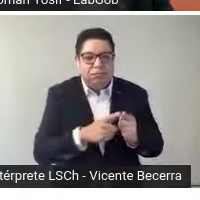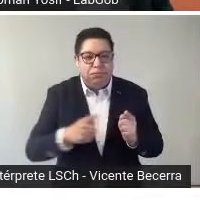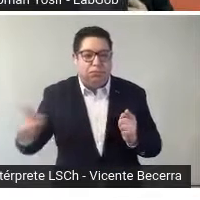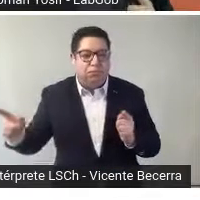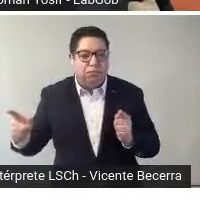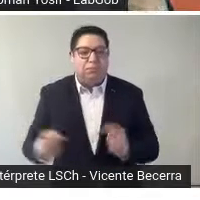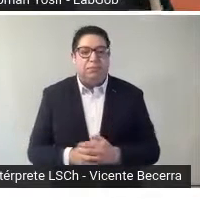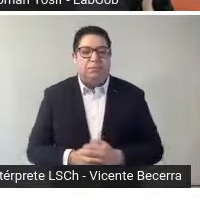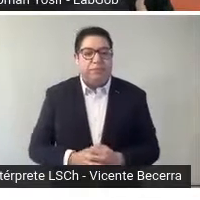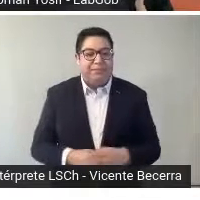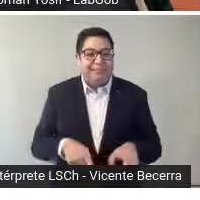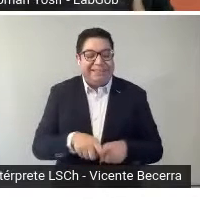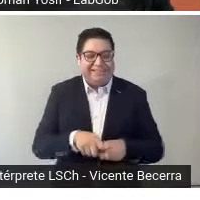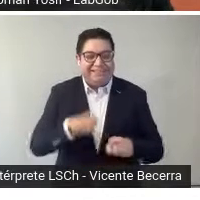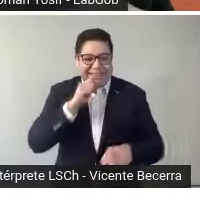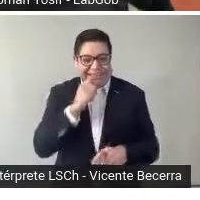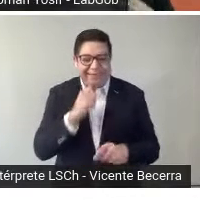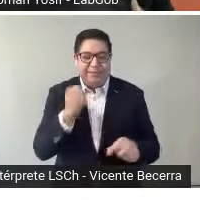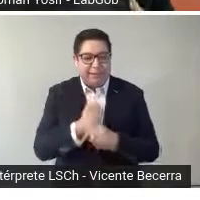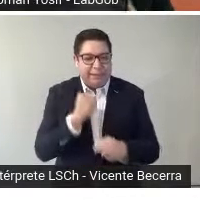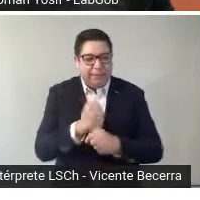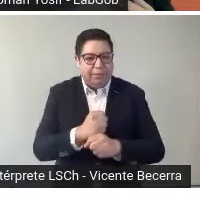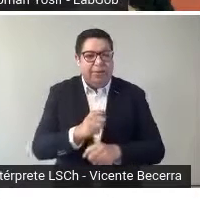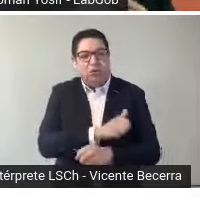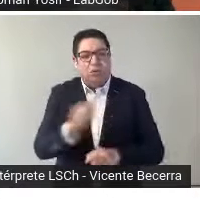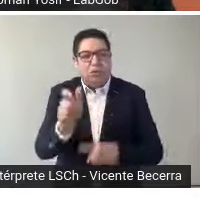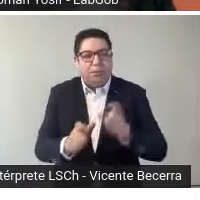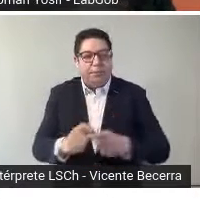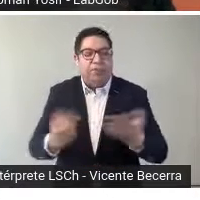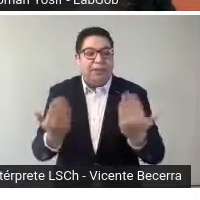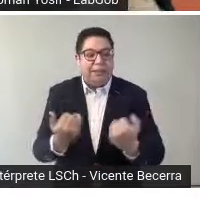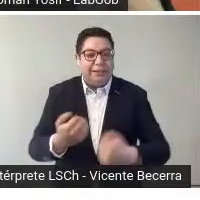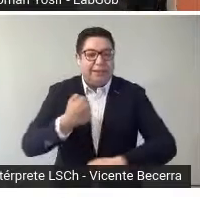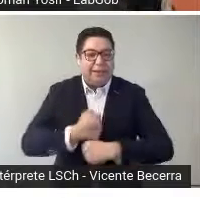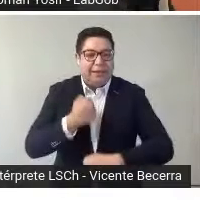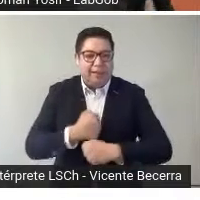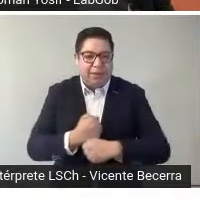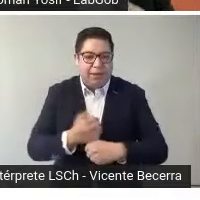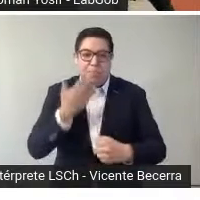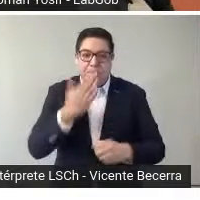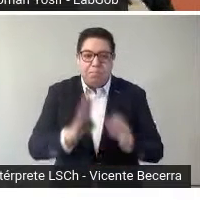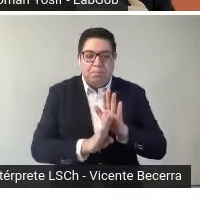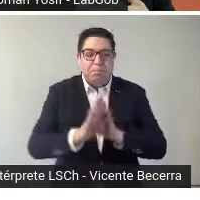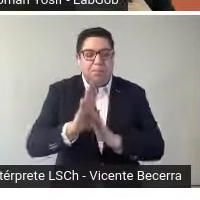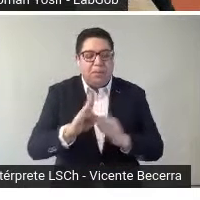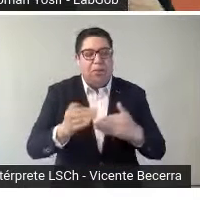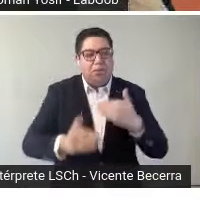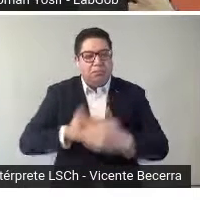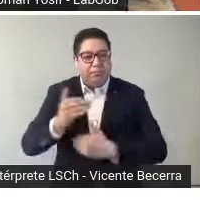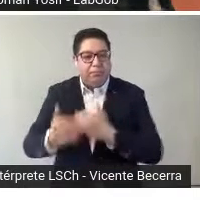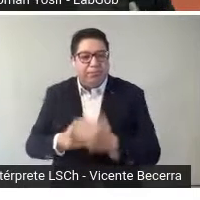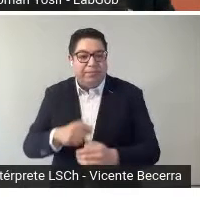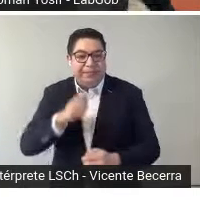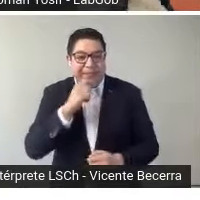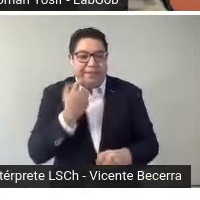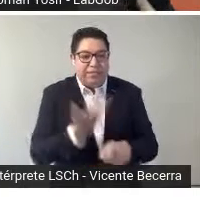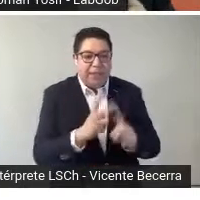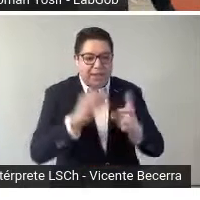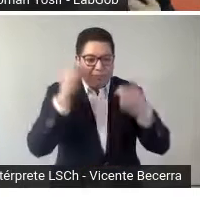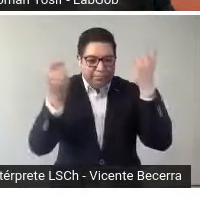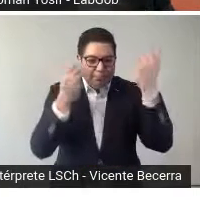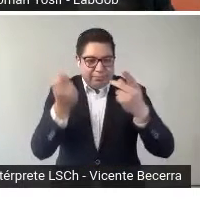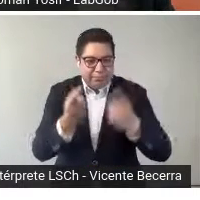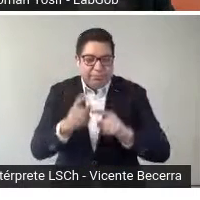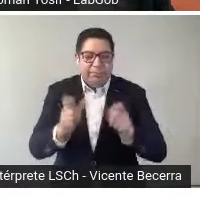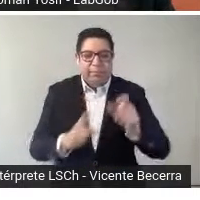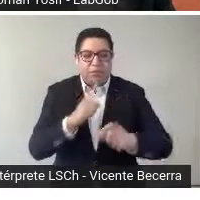tarea donde todos debemos aportar un granito de arena para seguir construyendo un mejor Estado, un Estado que sea innovador,